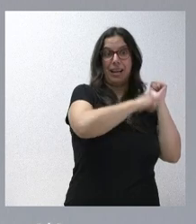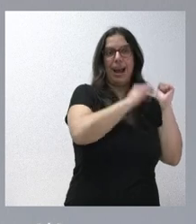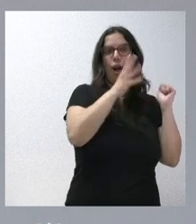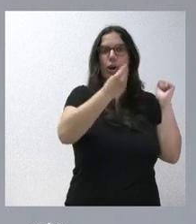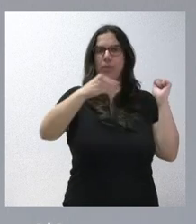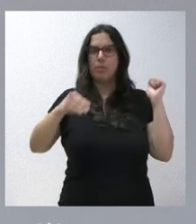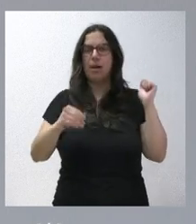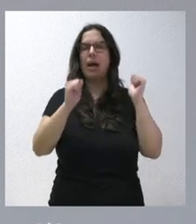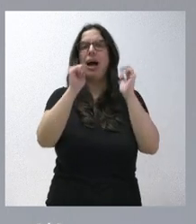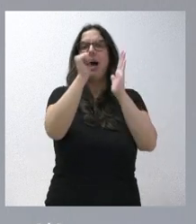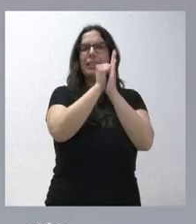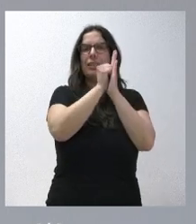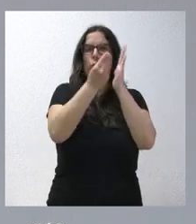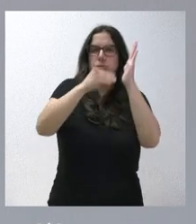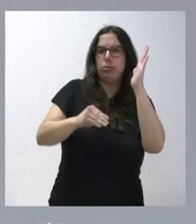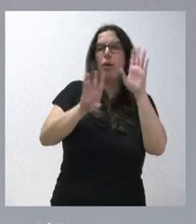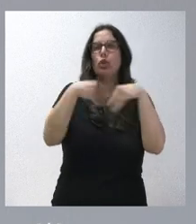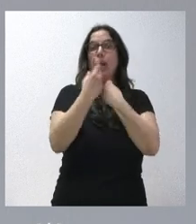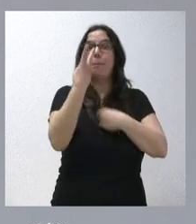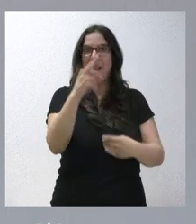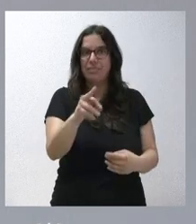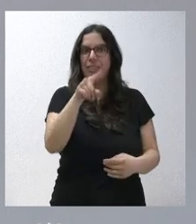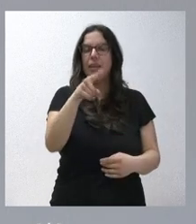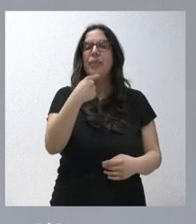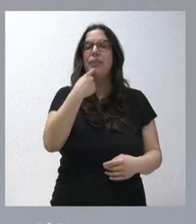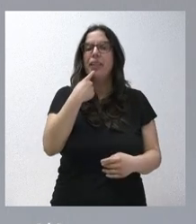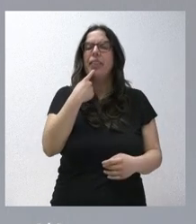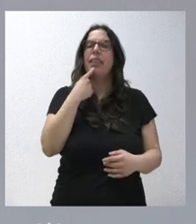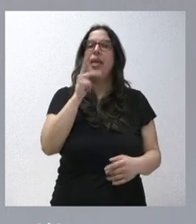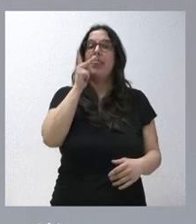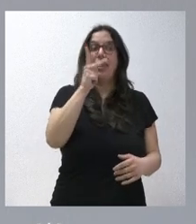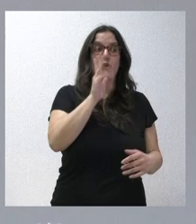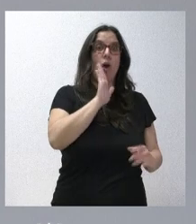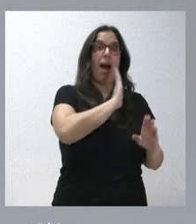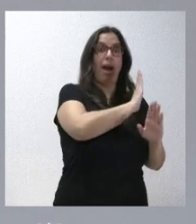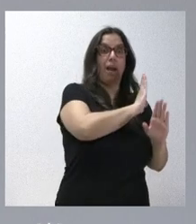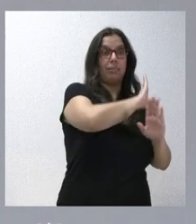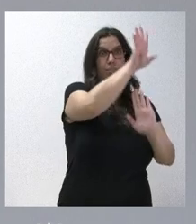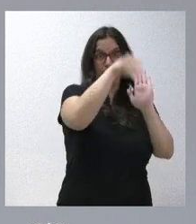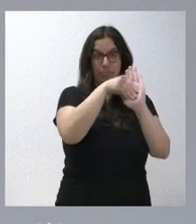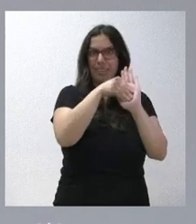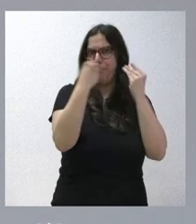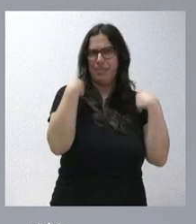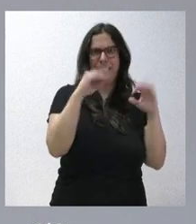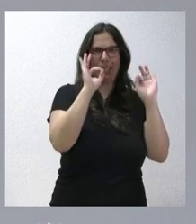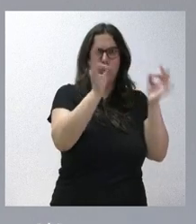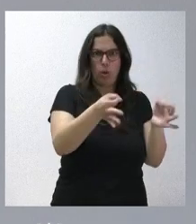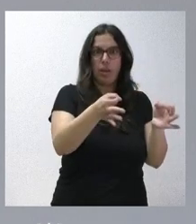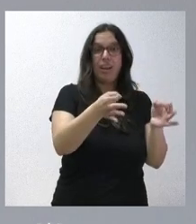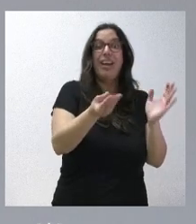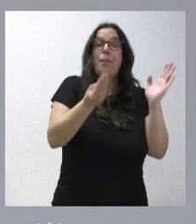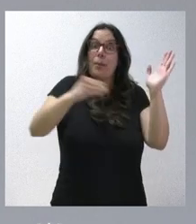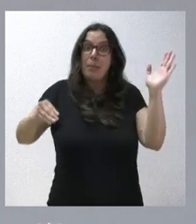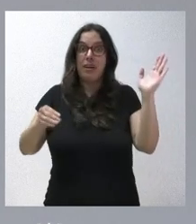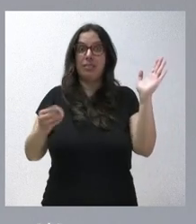artículos de manera más amplia se contemplan no solo todos los derechos que ya existían en ese decreto del 18 sino que se